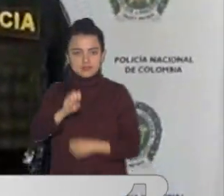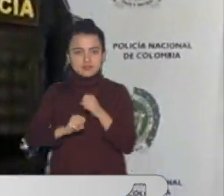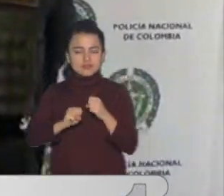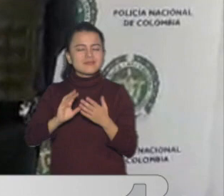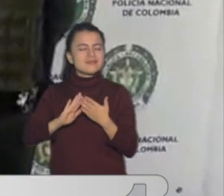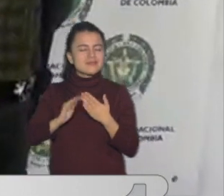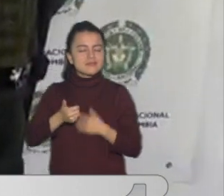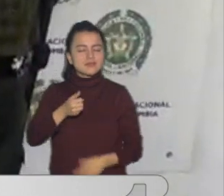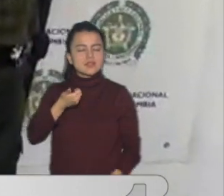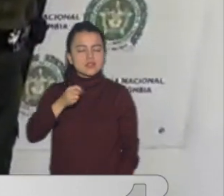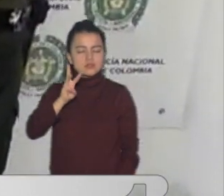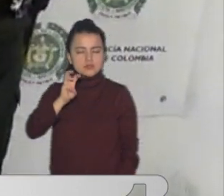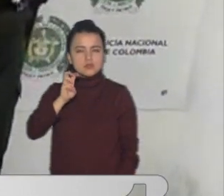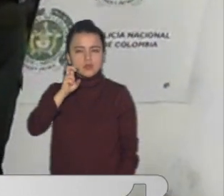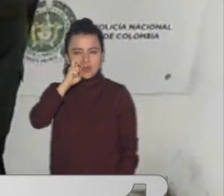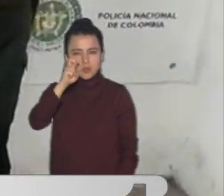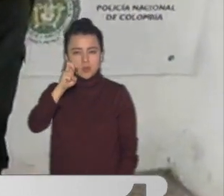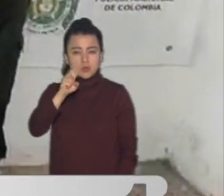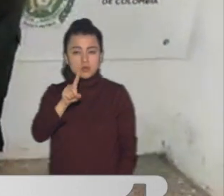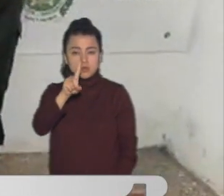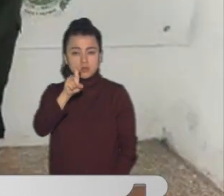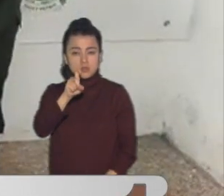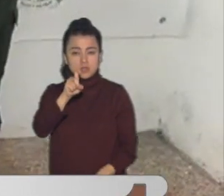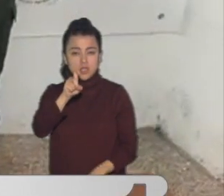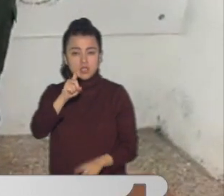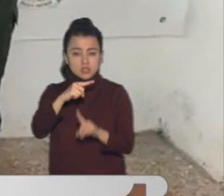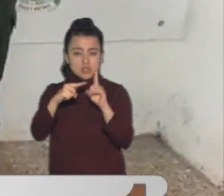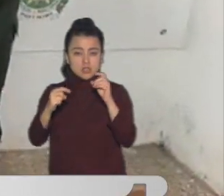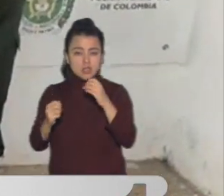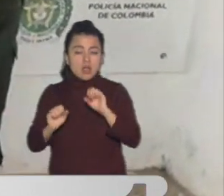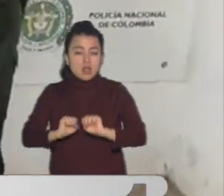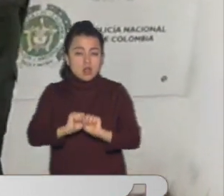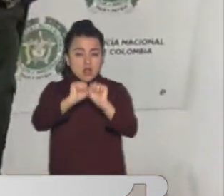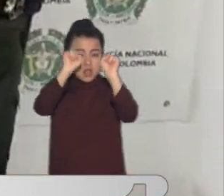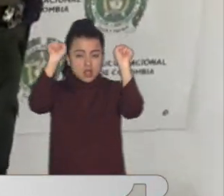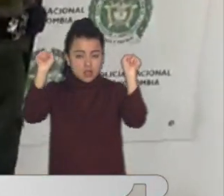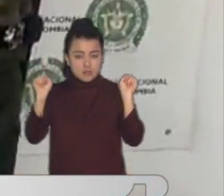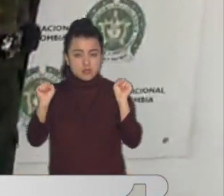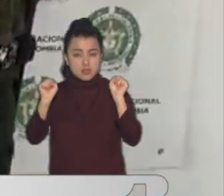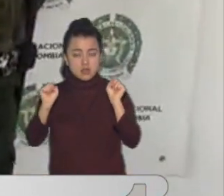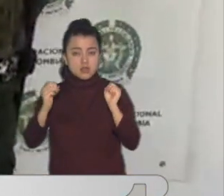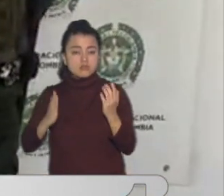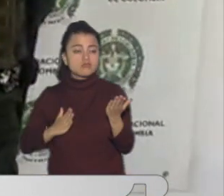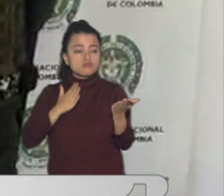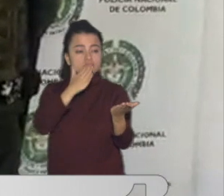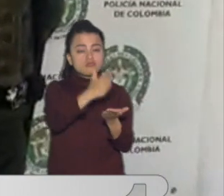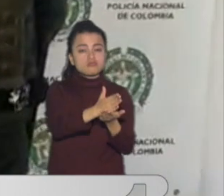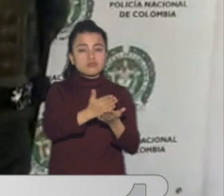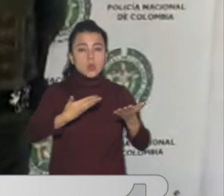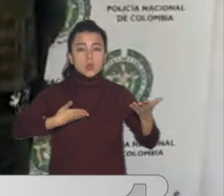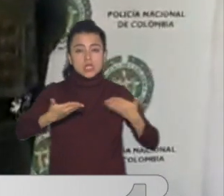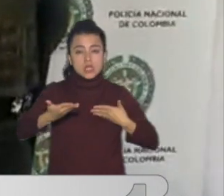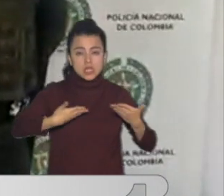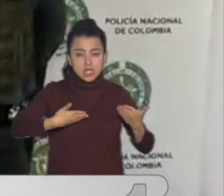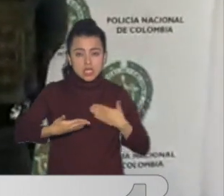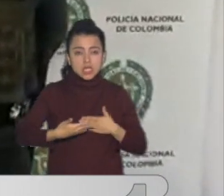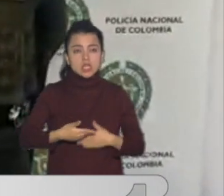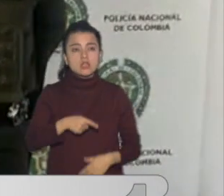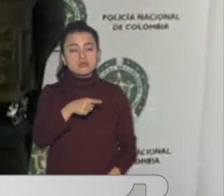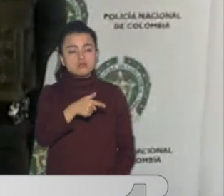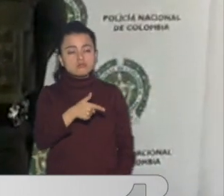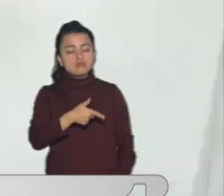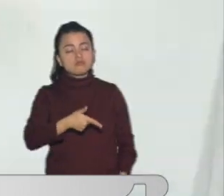sobre las 6:30 de la mañana, Lastre Velázquez llegó hasta una tienda, pidió una cerveza y pese a que los dueños